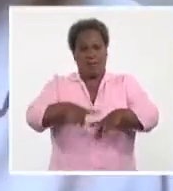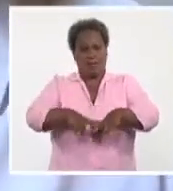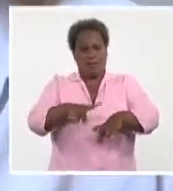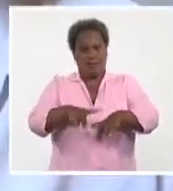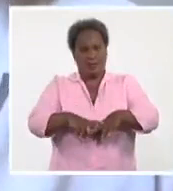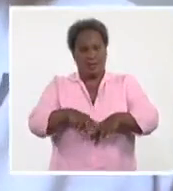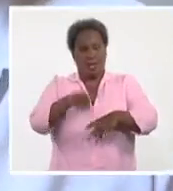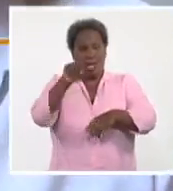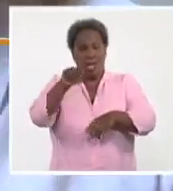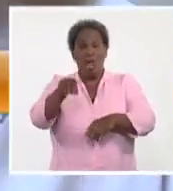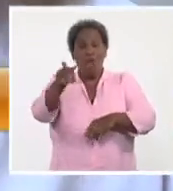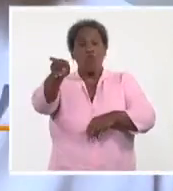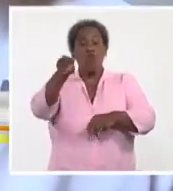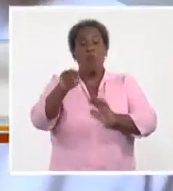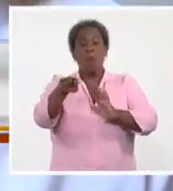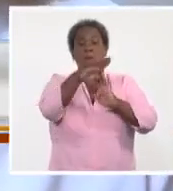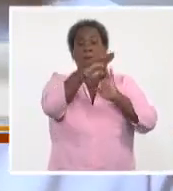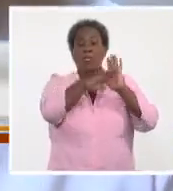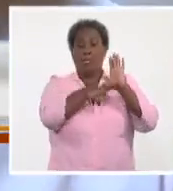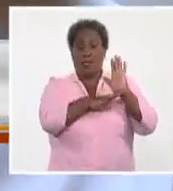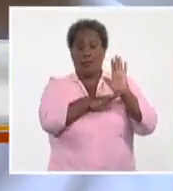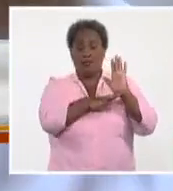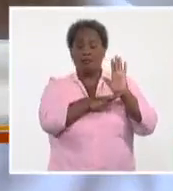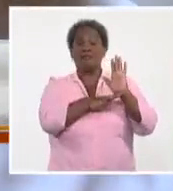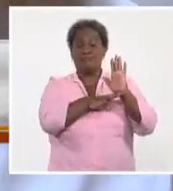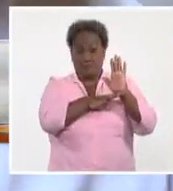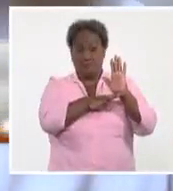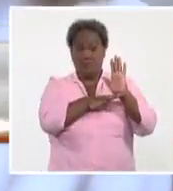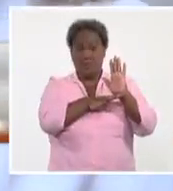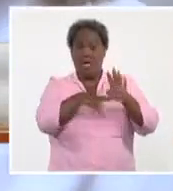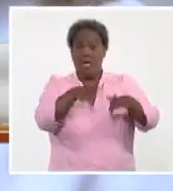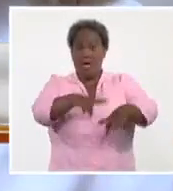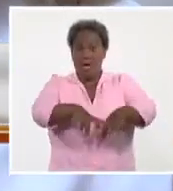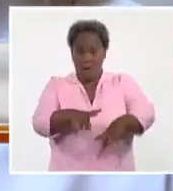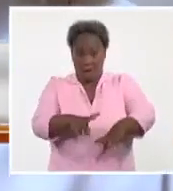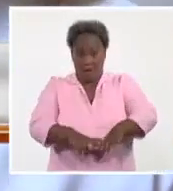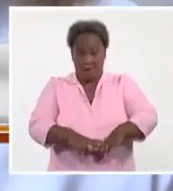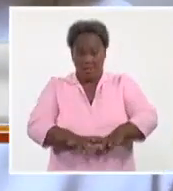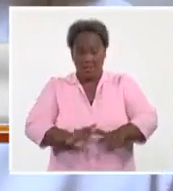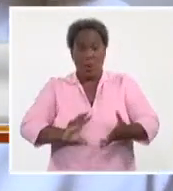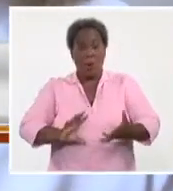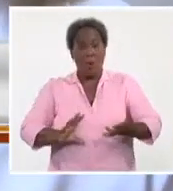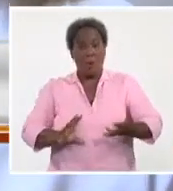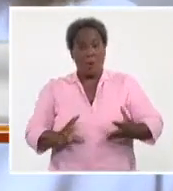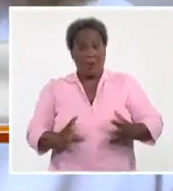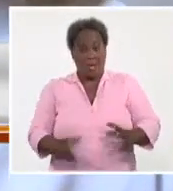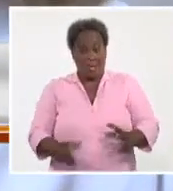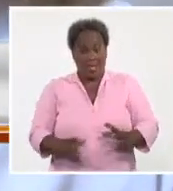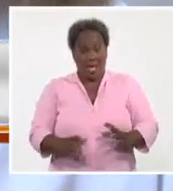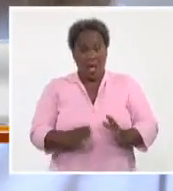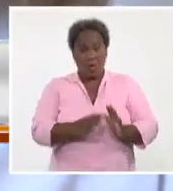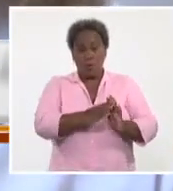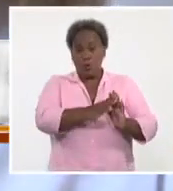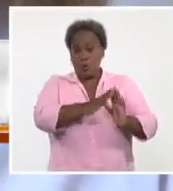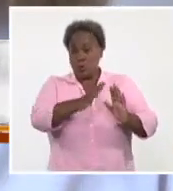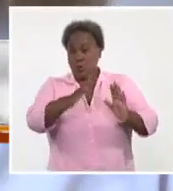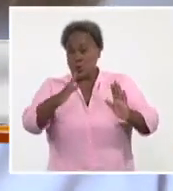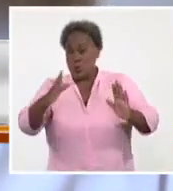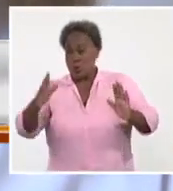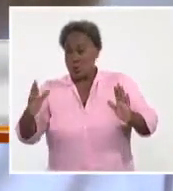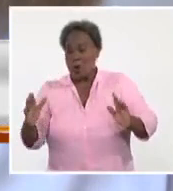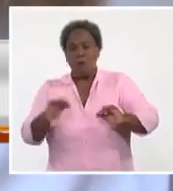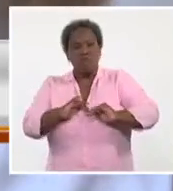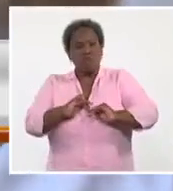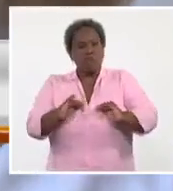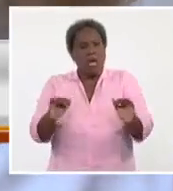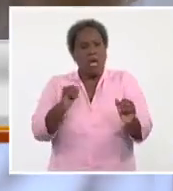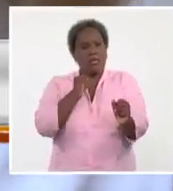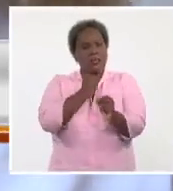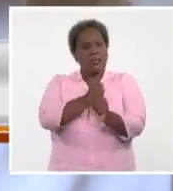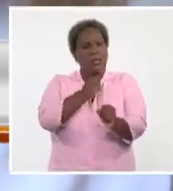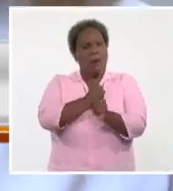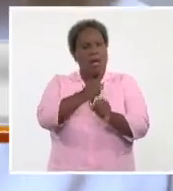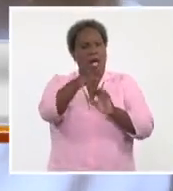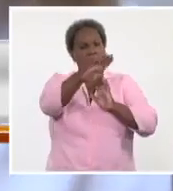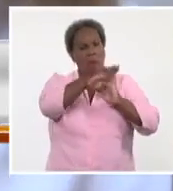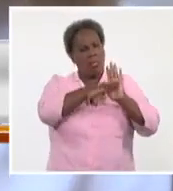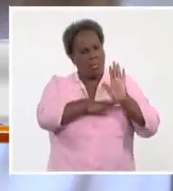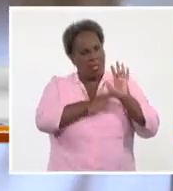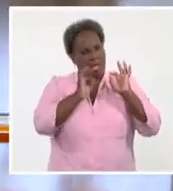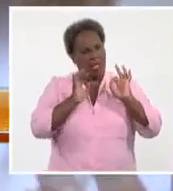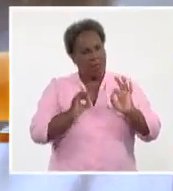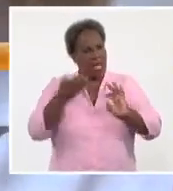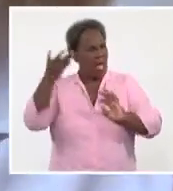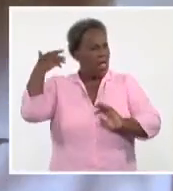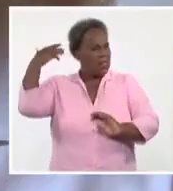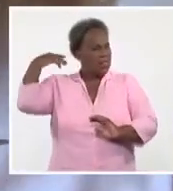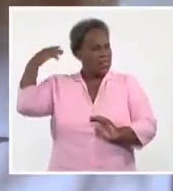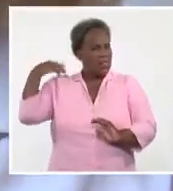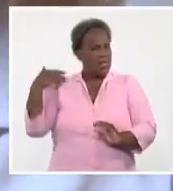nuevas medidas, pero La Habana, por su complejidad durante todo este tiempo, ya venía trabajando un número de ellas, que tienen